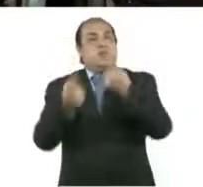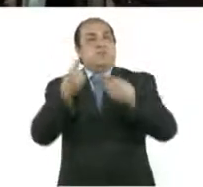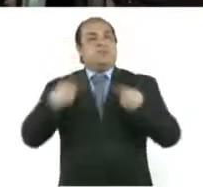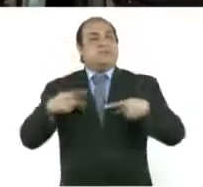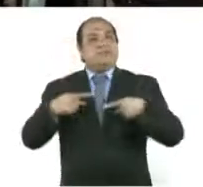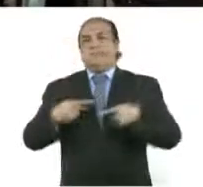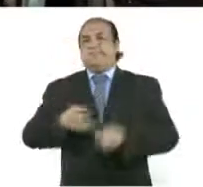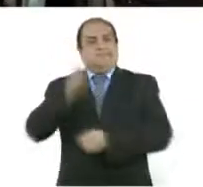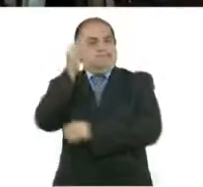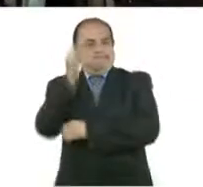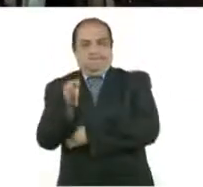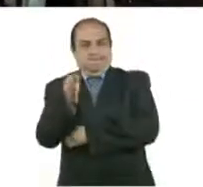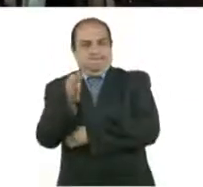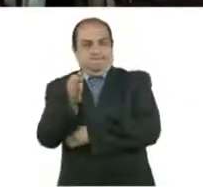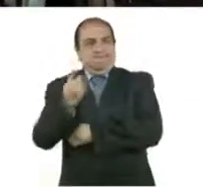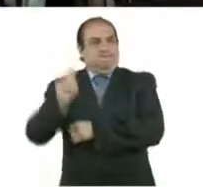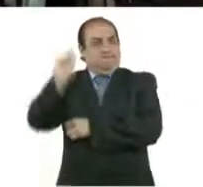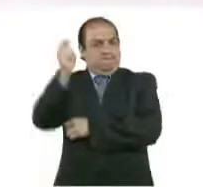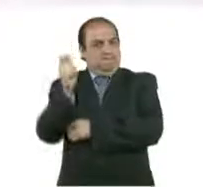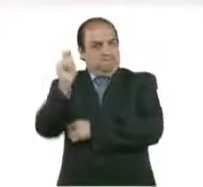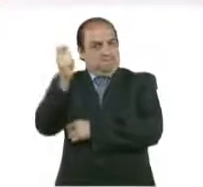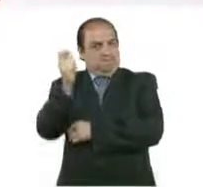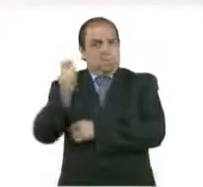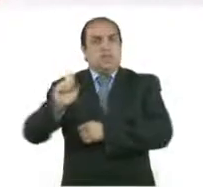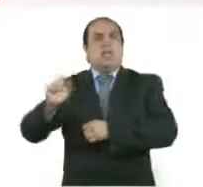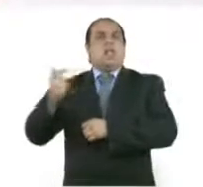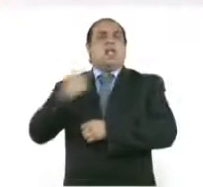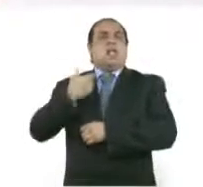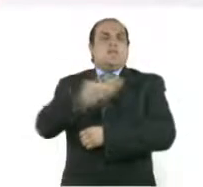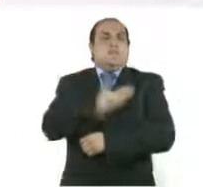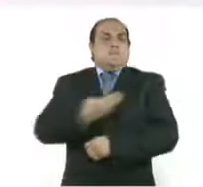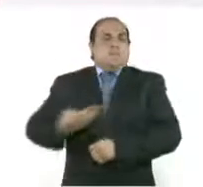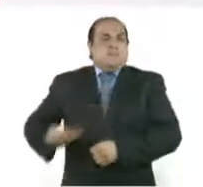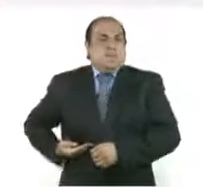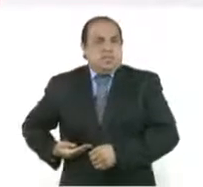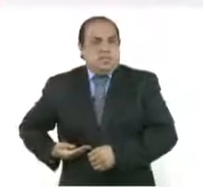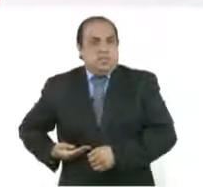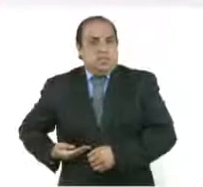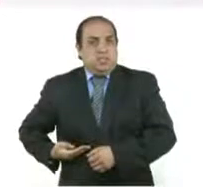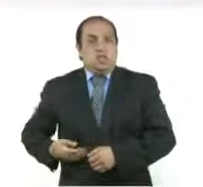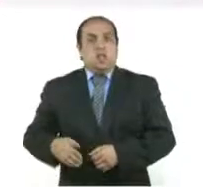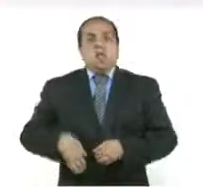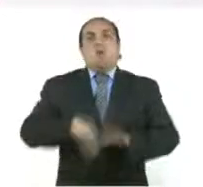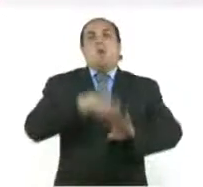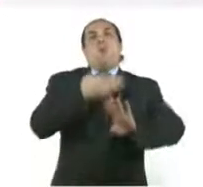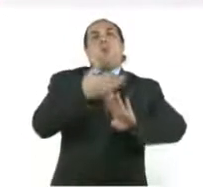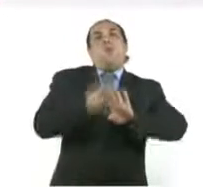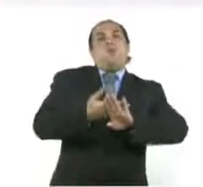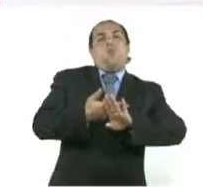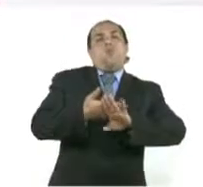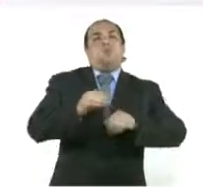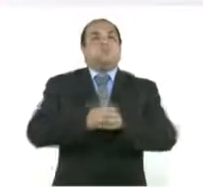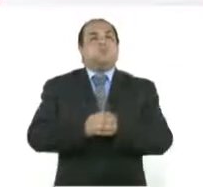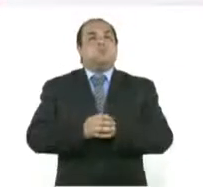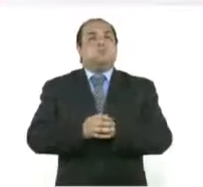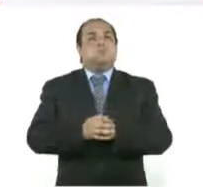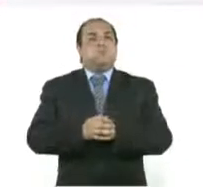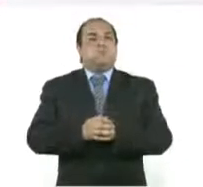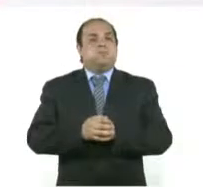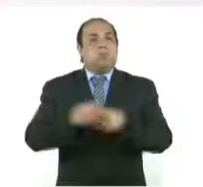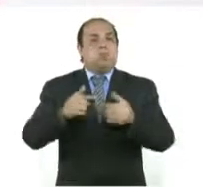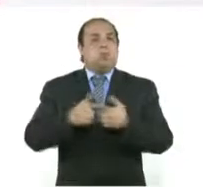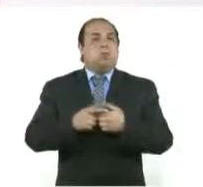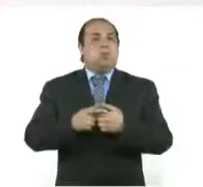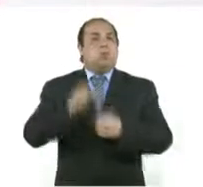ella. Exmandatarios contrarios a la Cuarta Transformación decían que entregar esta pensión nos llevaría